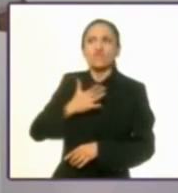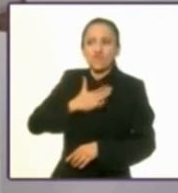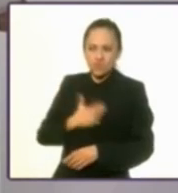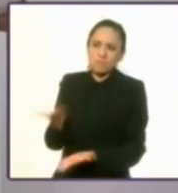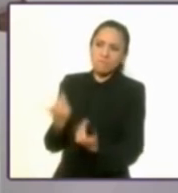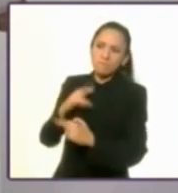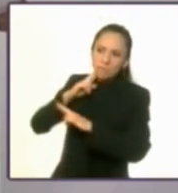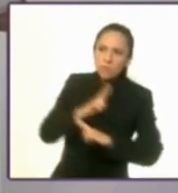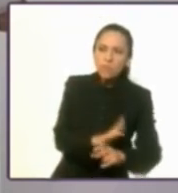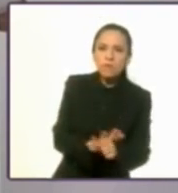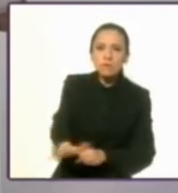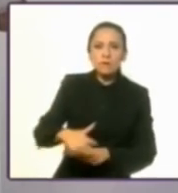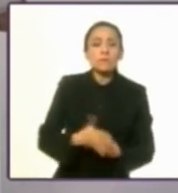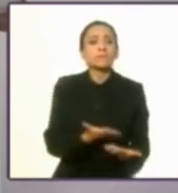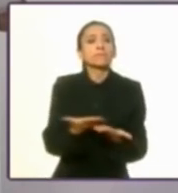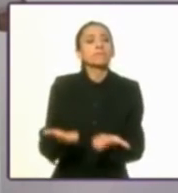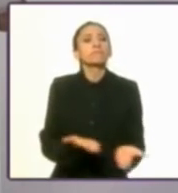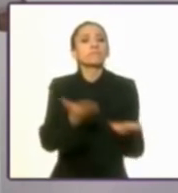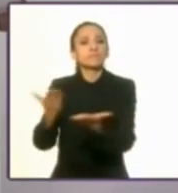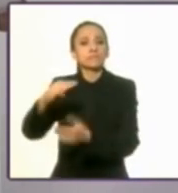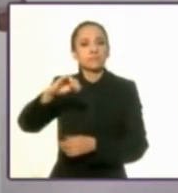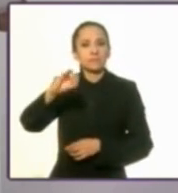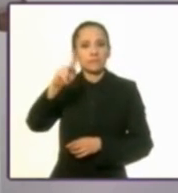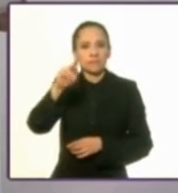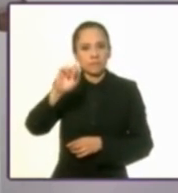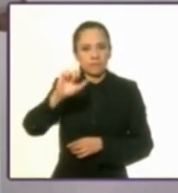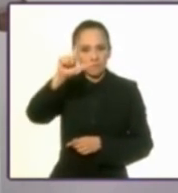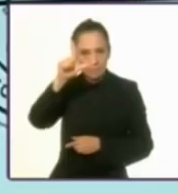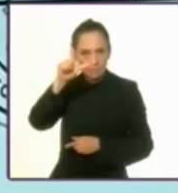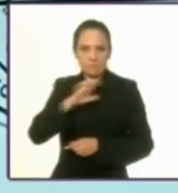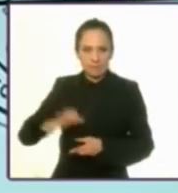voz mikel arreola candidato del partido revolucionario institucional